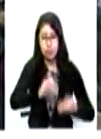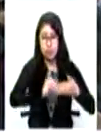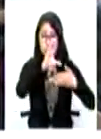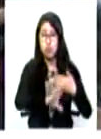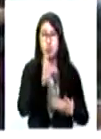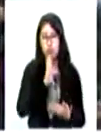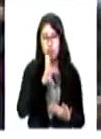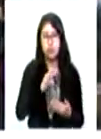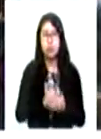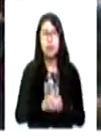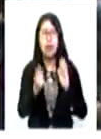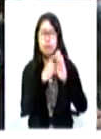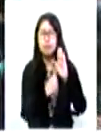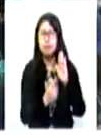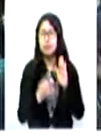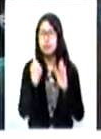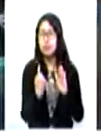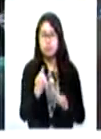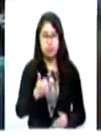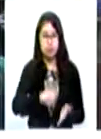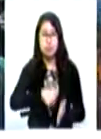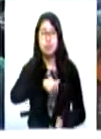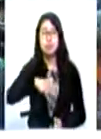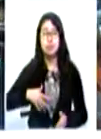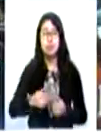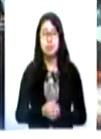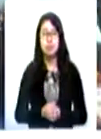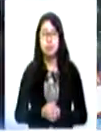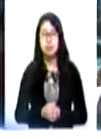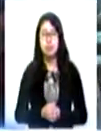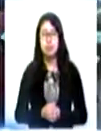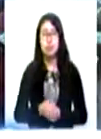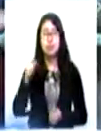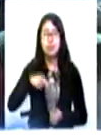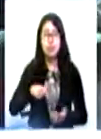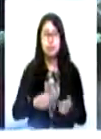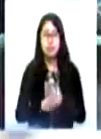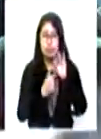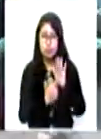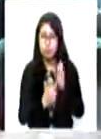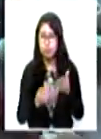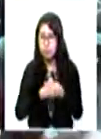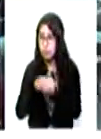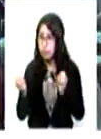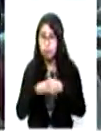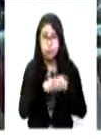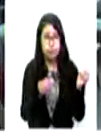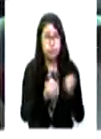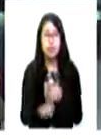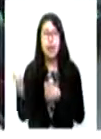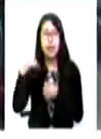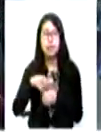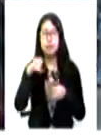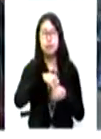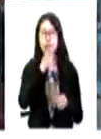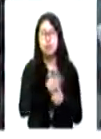único requisito es la cédula de identidad. Como usted ha podido ver, aquí estamos haciendo la inscripción correspondiente a todos los jóvenes, pero